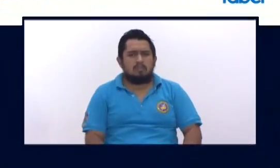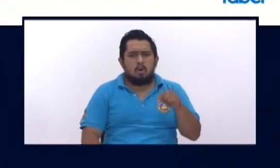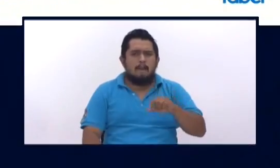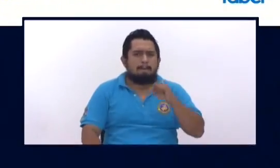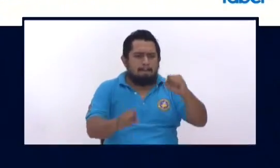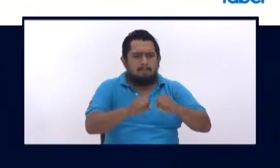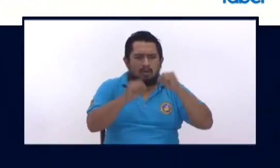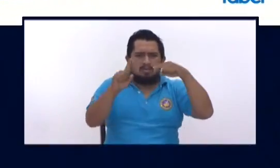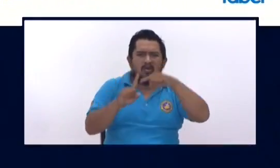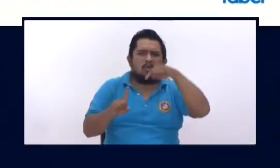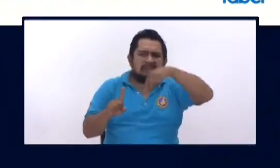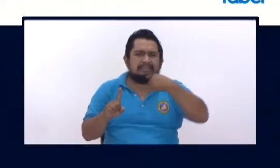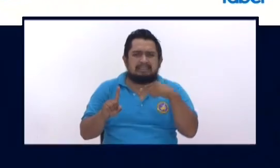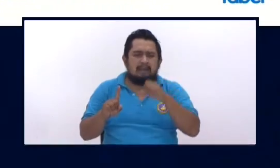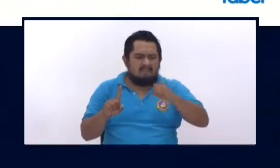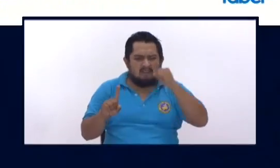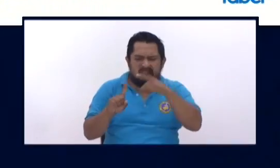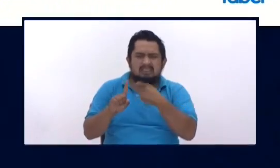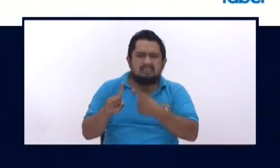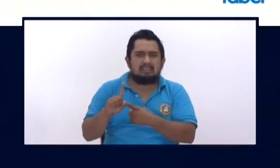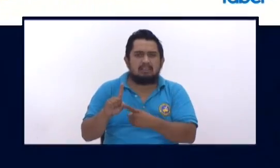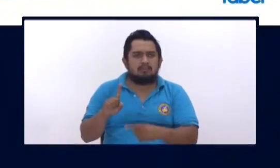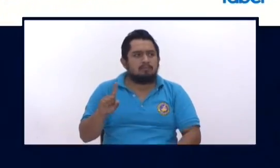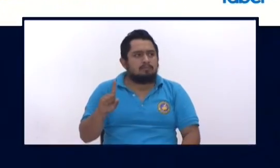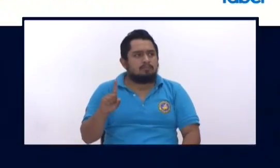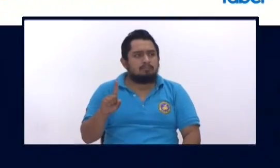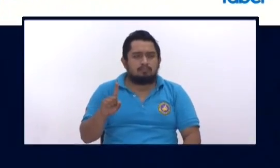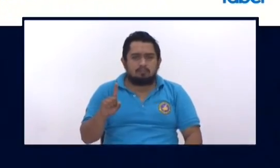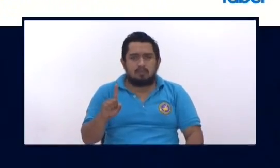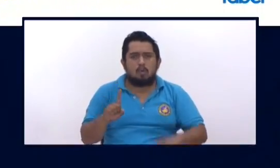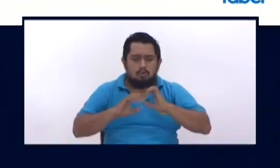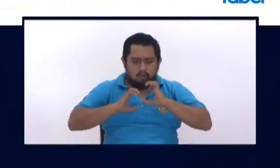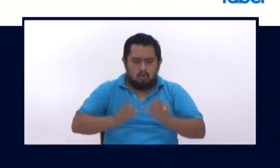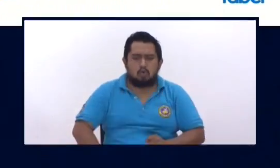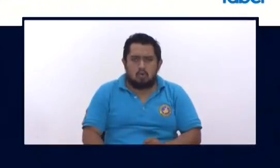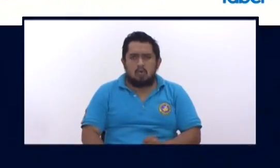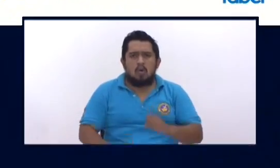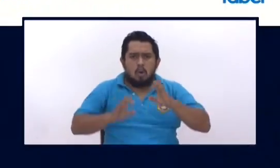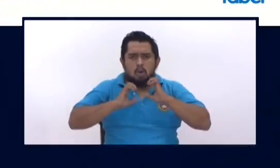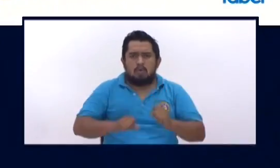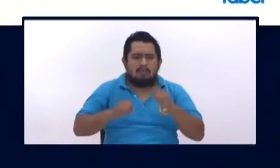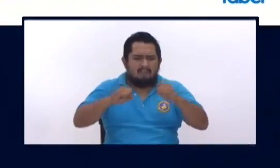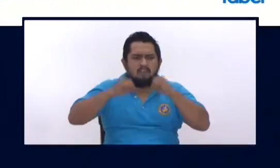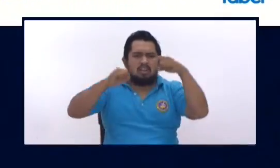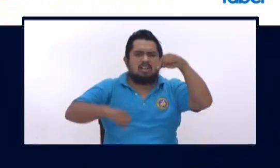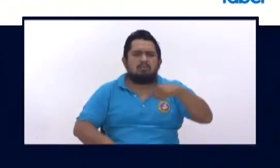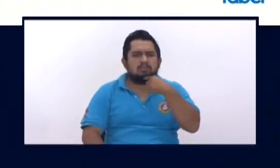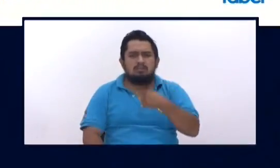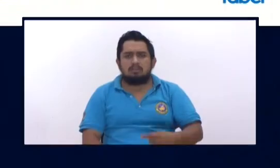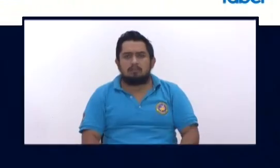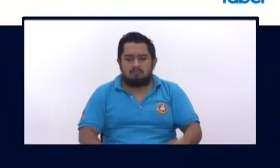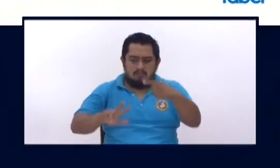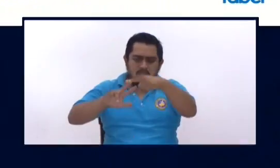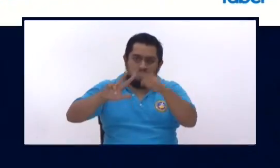más poderoso terrenalmente hablando voy más allá cual es el gobierno más poderoso penalmente hablando tres